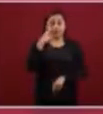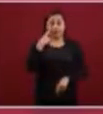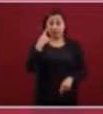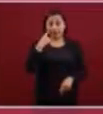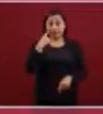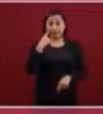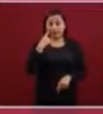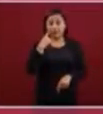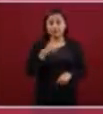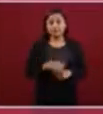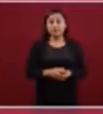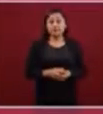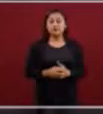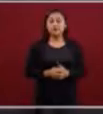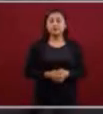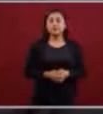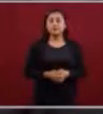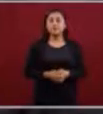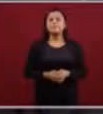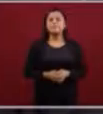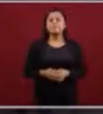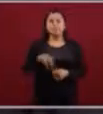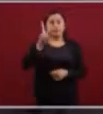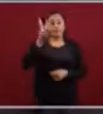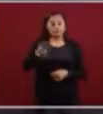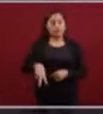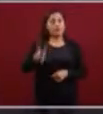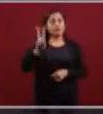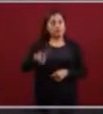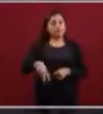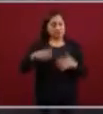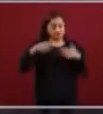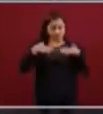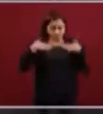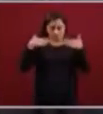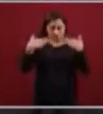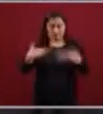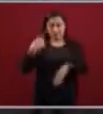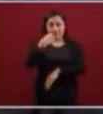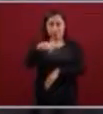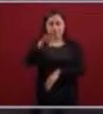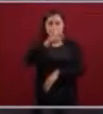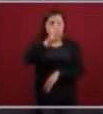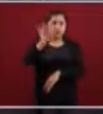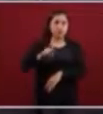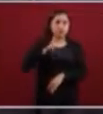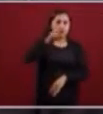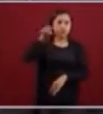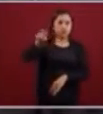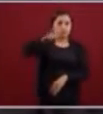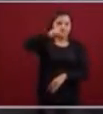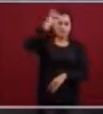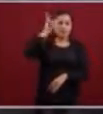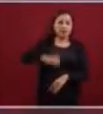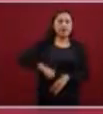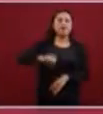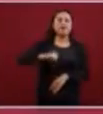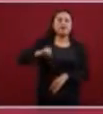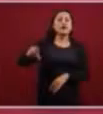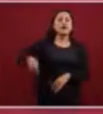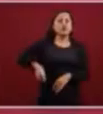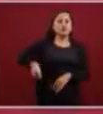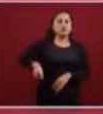le tenemos toda la confianza a la jefa de gobierno, que es una gente